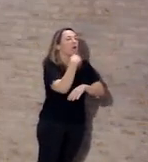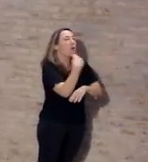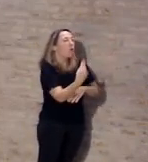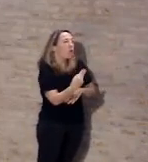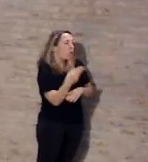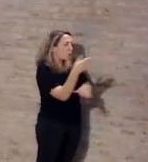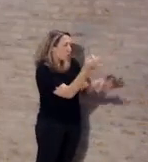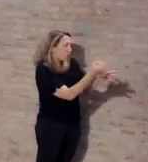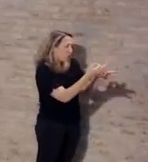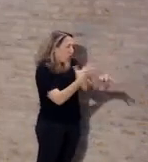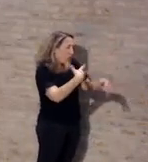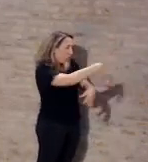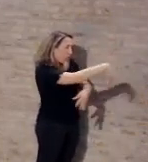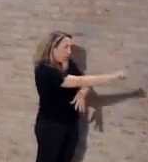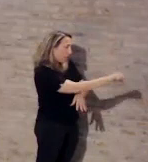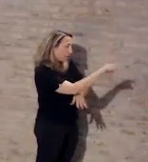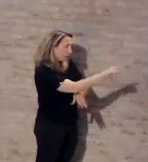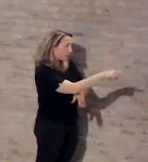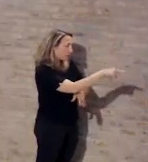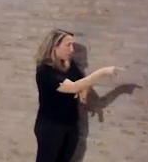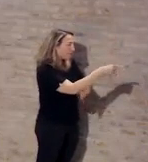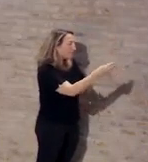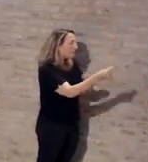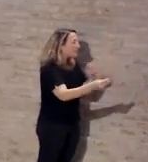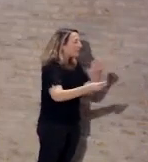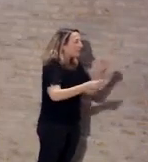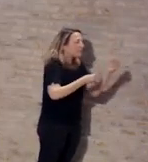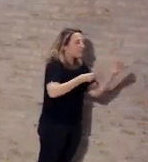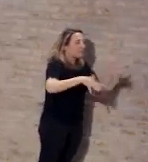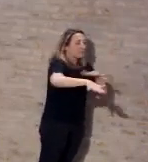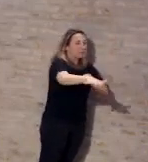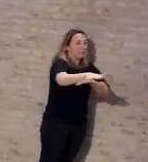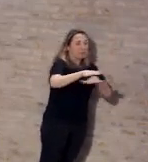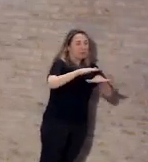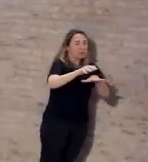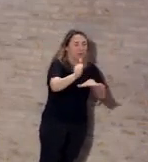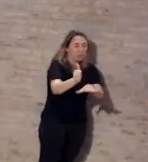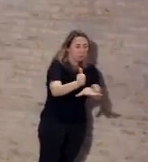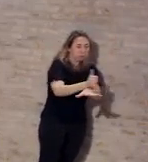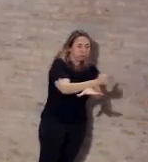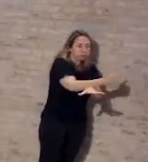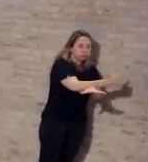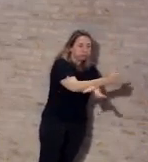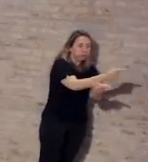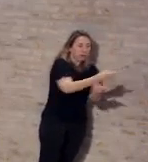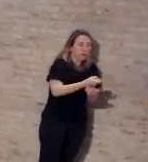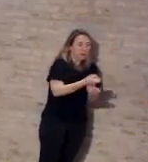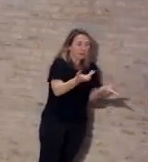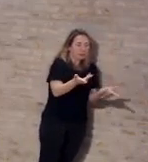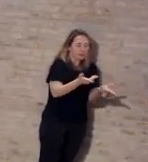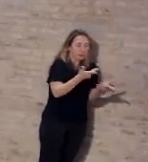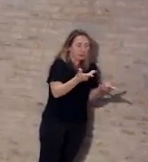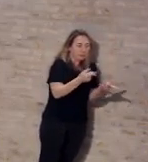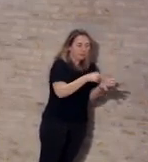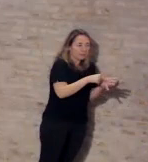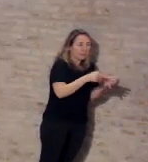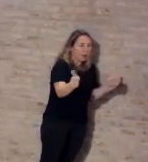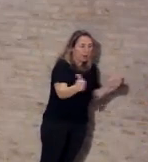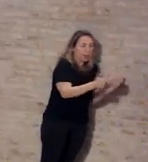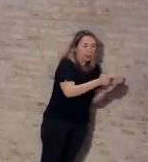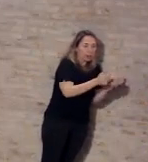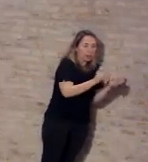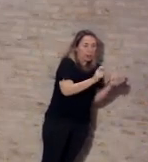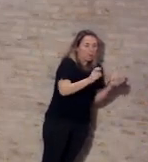los p a la escuela un montón de cosas Entonces cuando Cómo hacer para salir de esa situación de violencia Cuando sabes que te quedas